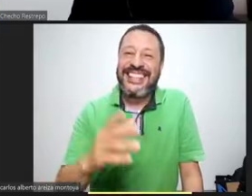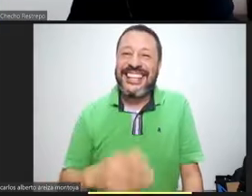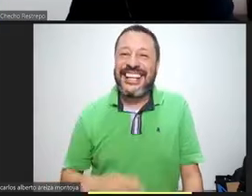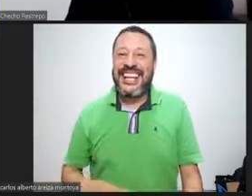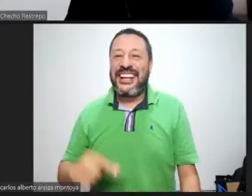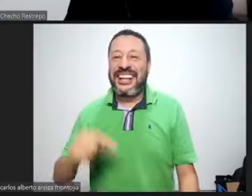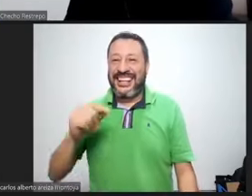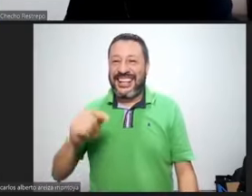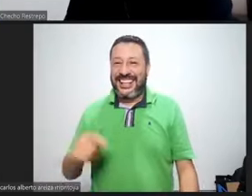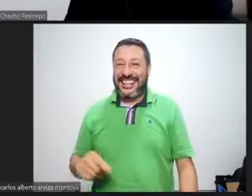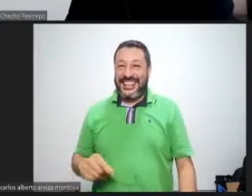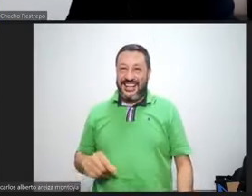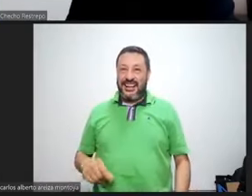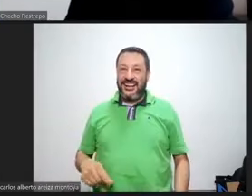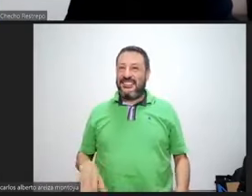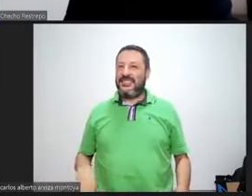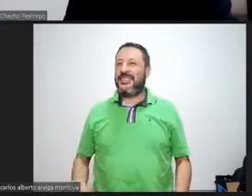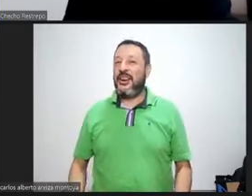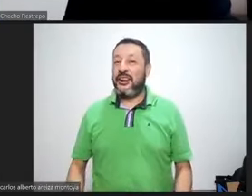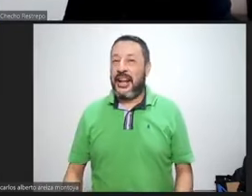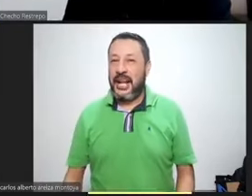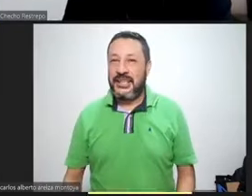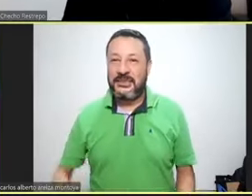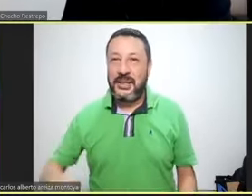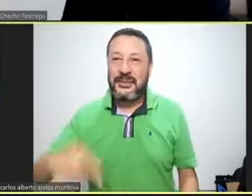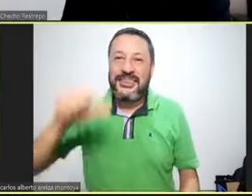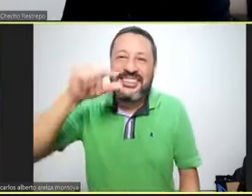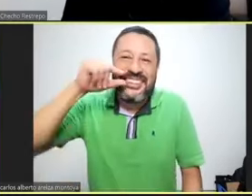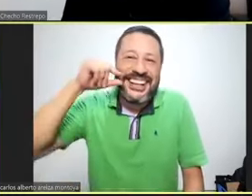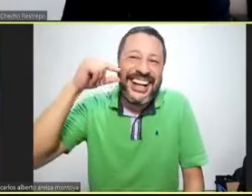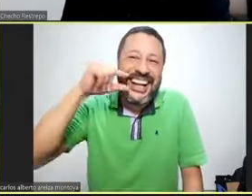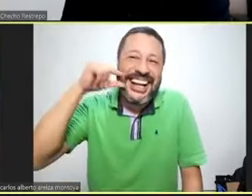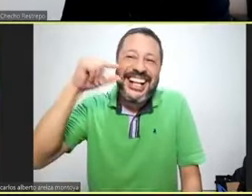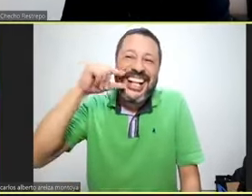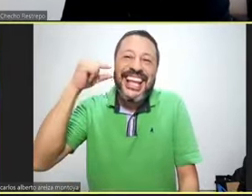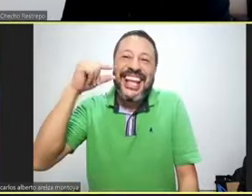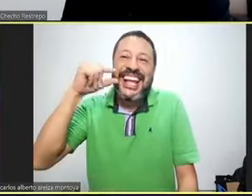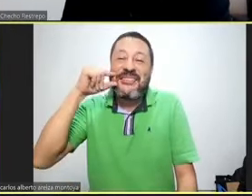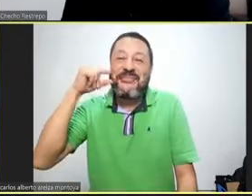Psicología inversa. Oigan, a ver.